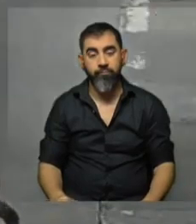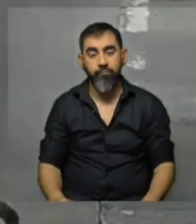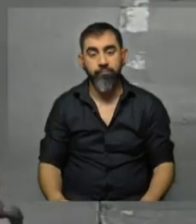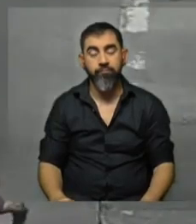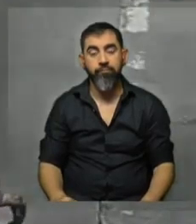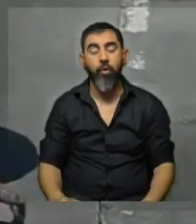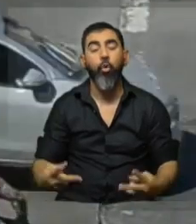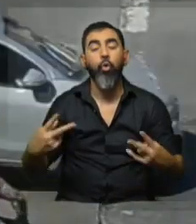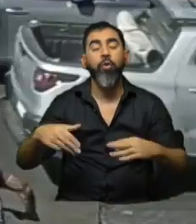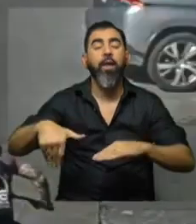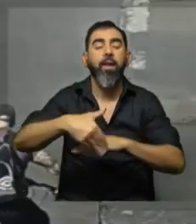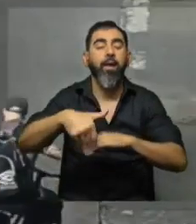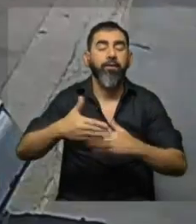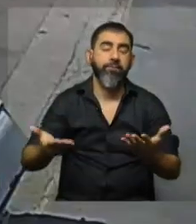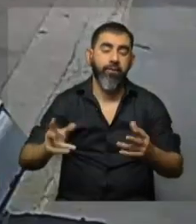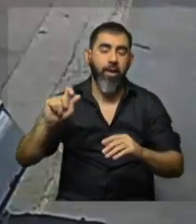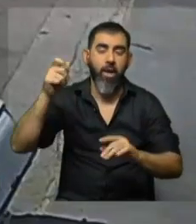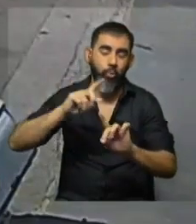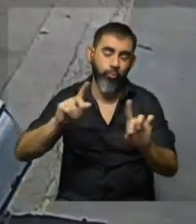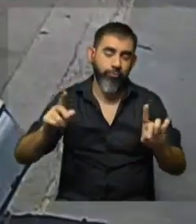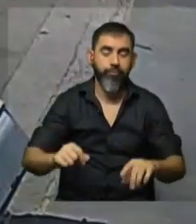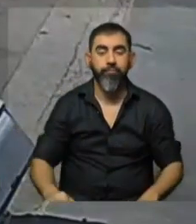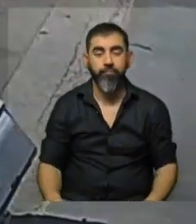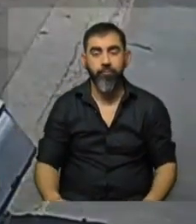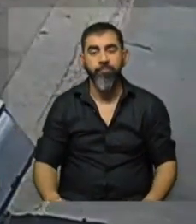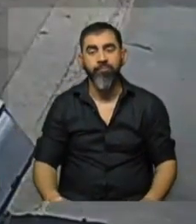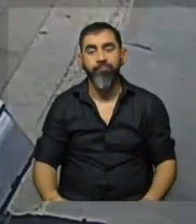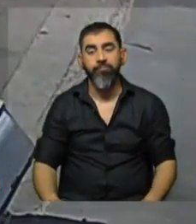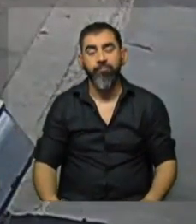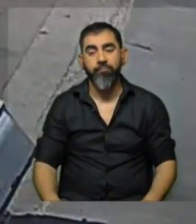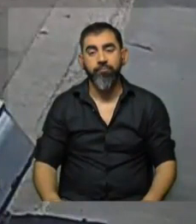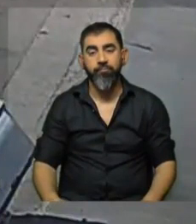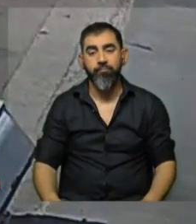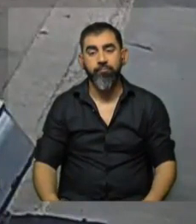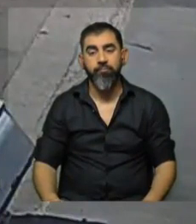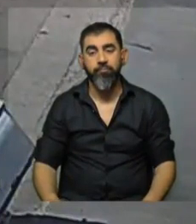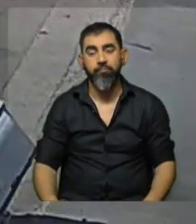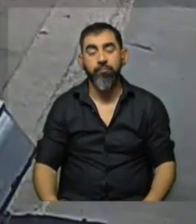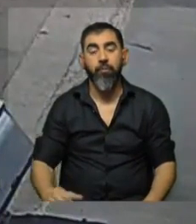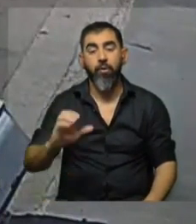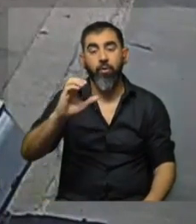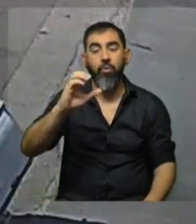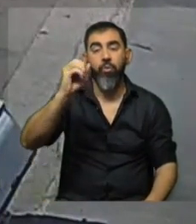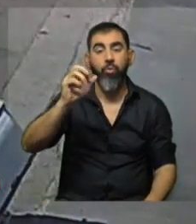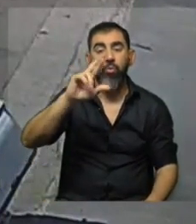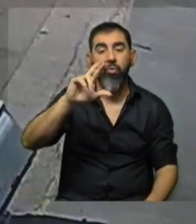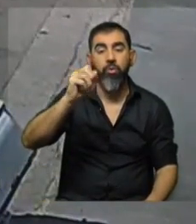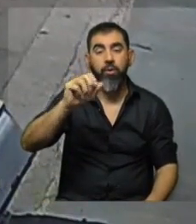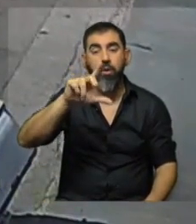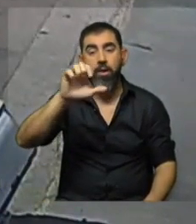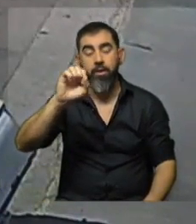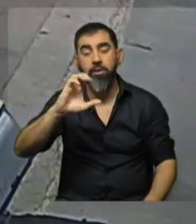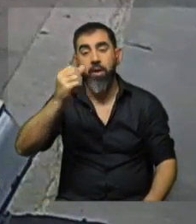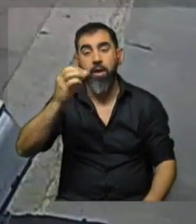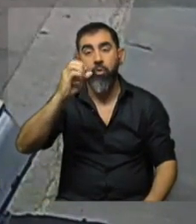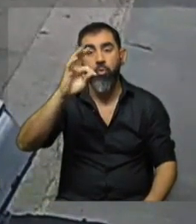Lo que va a cortar es la calle. También no sé si va a haber una salvedad en la hora del partido. Y Camino Corrales entre Juan Acosta y Guillermo Laborde